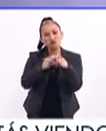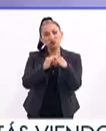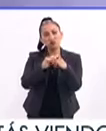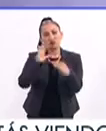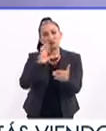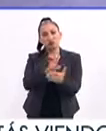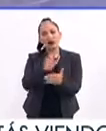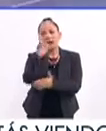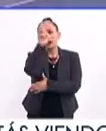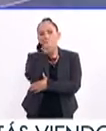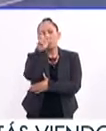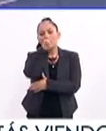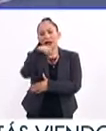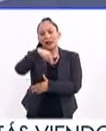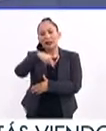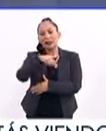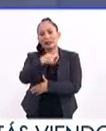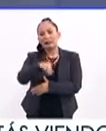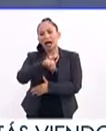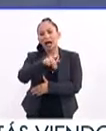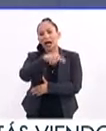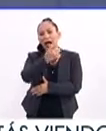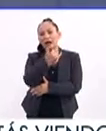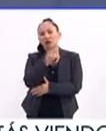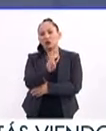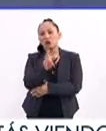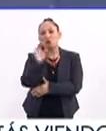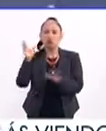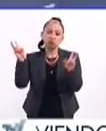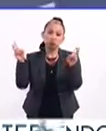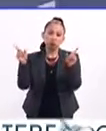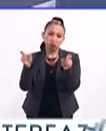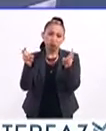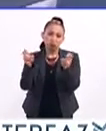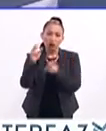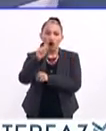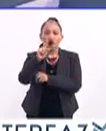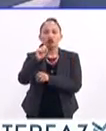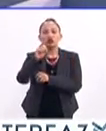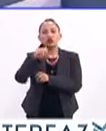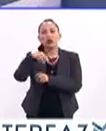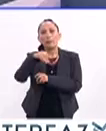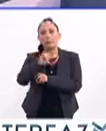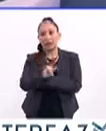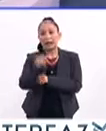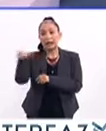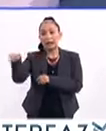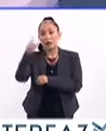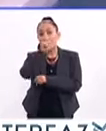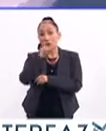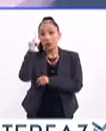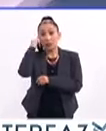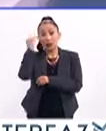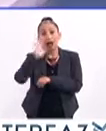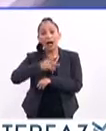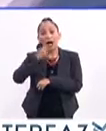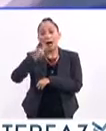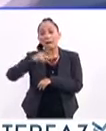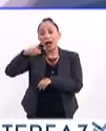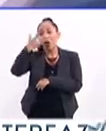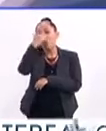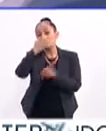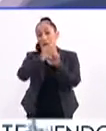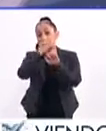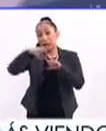institucionalización de la lengua ñañú, conocida como otomí, que es una de las lenguas indígenas que se habla en